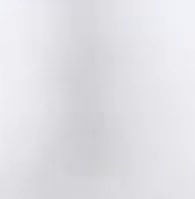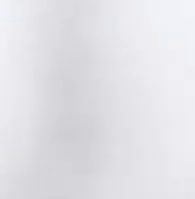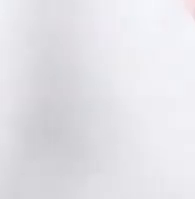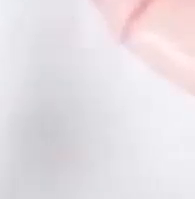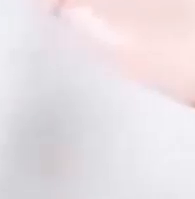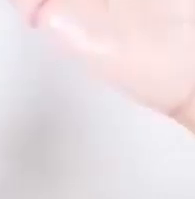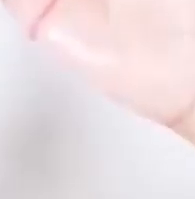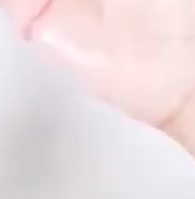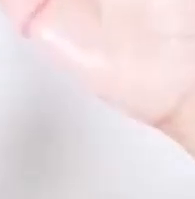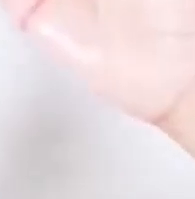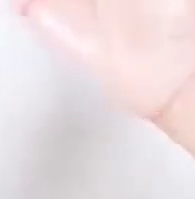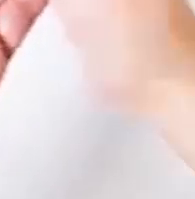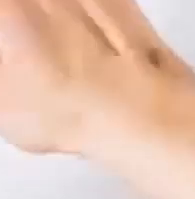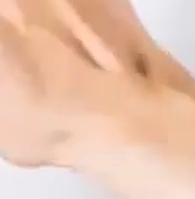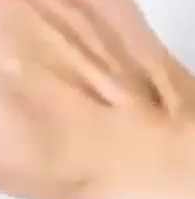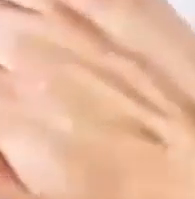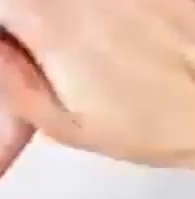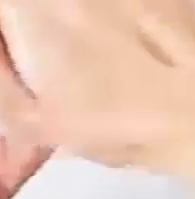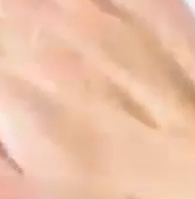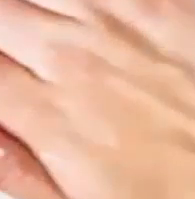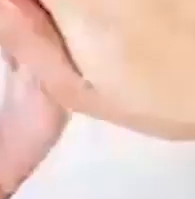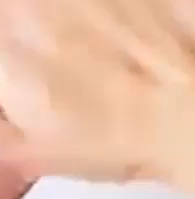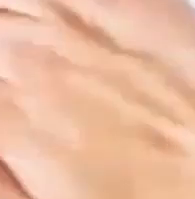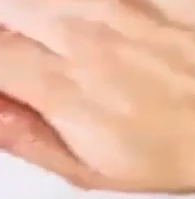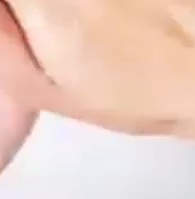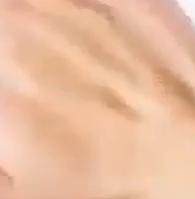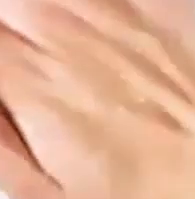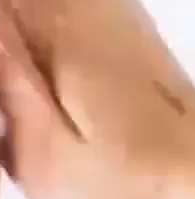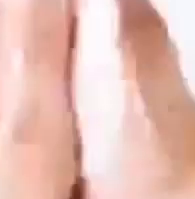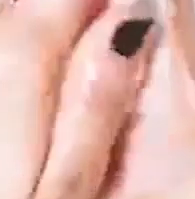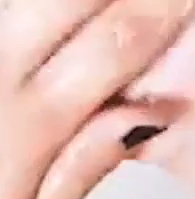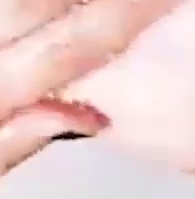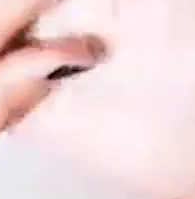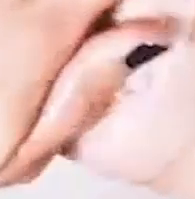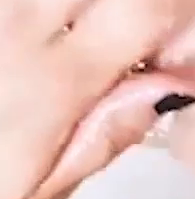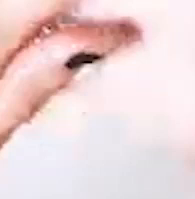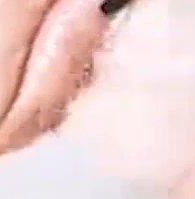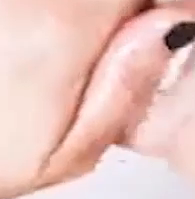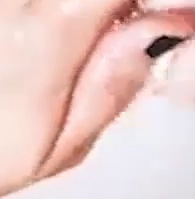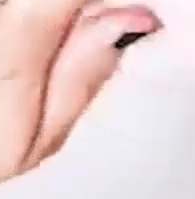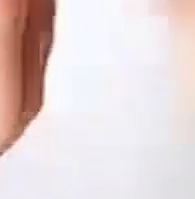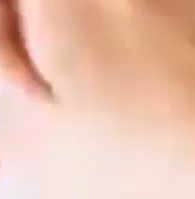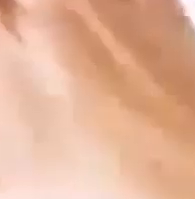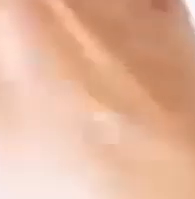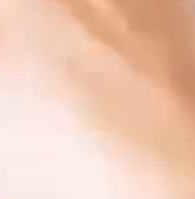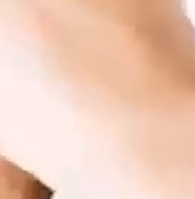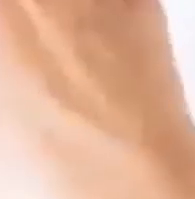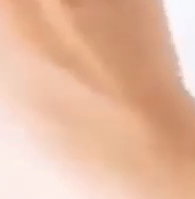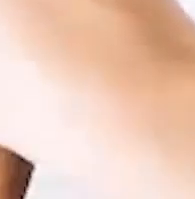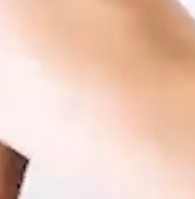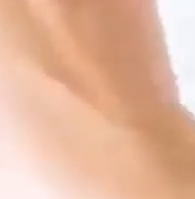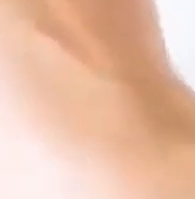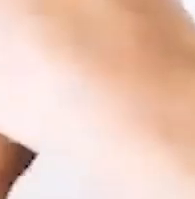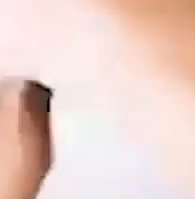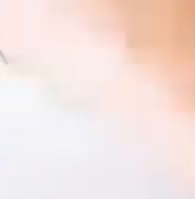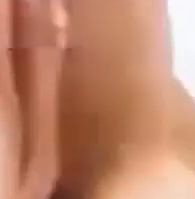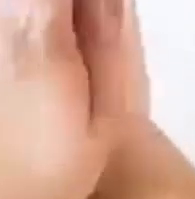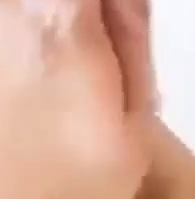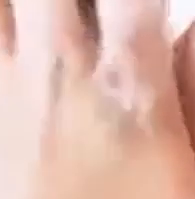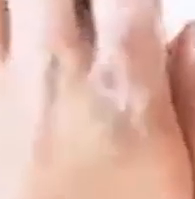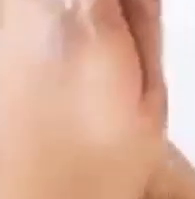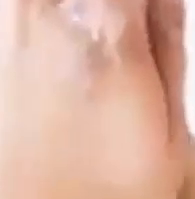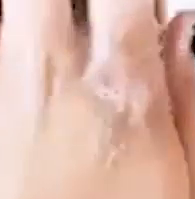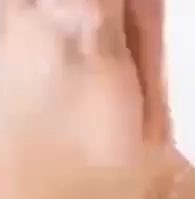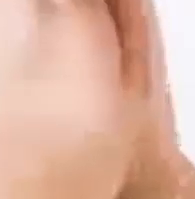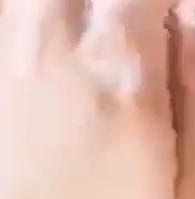jabón suficiente para cubrir toda la superficie de las manos. Frótese la palma de la mano. Frote la palma de la mano derecha con el dorso